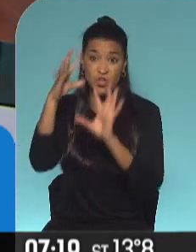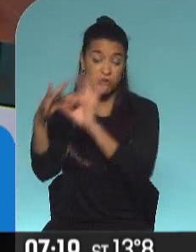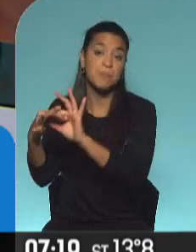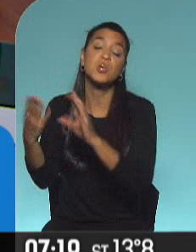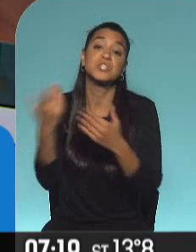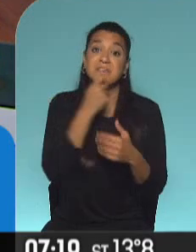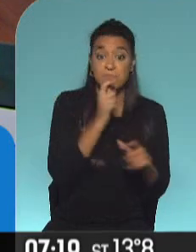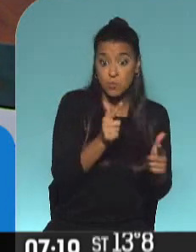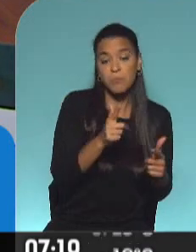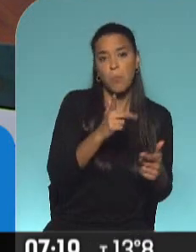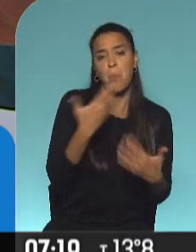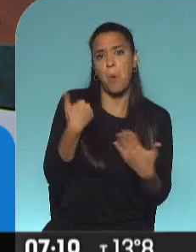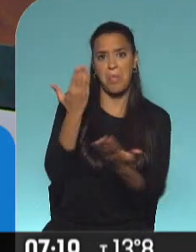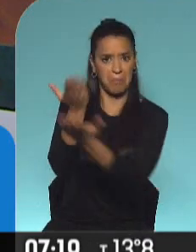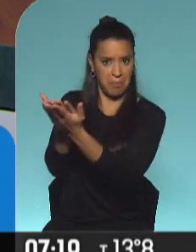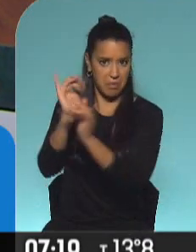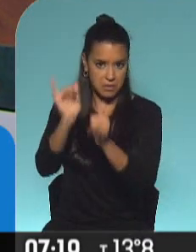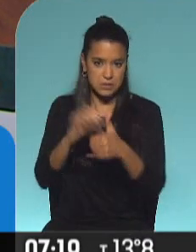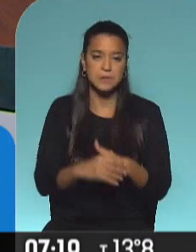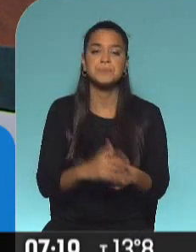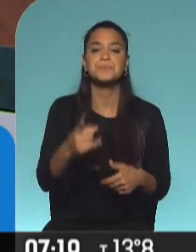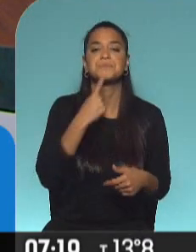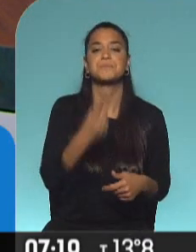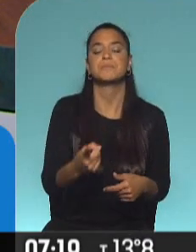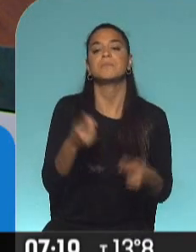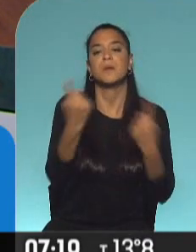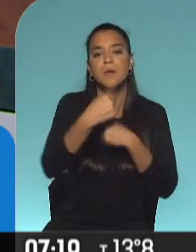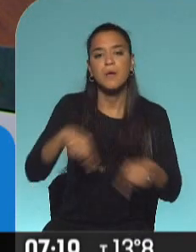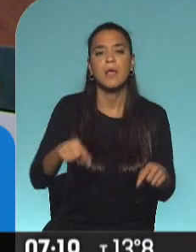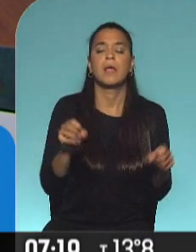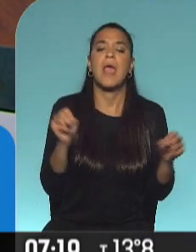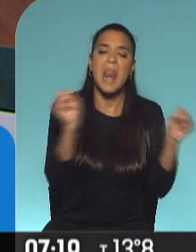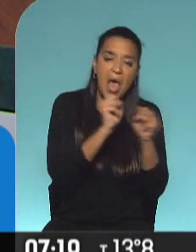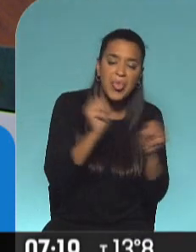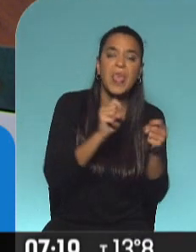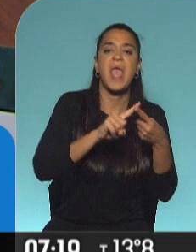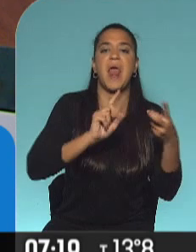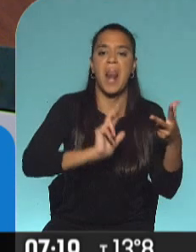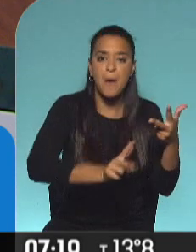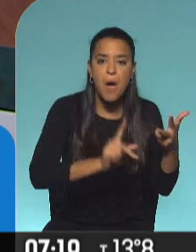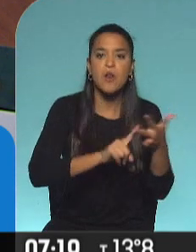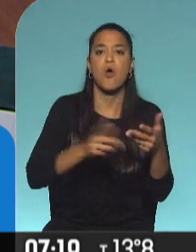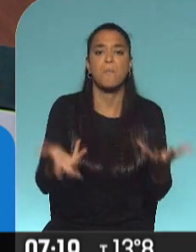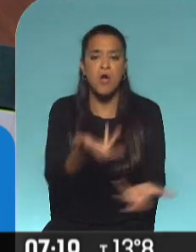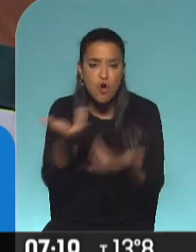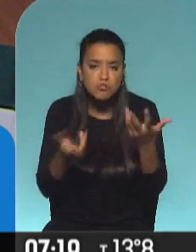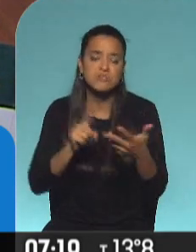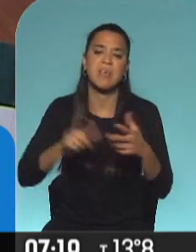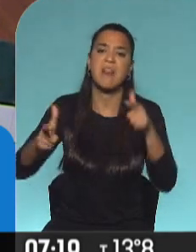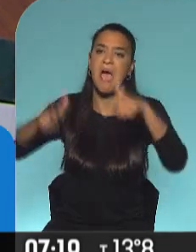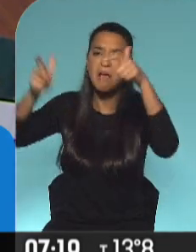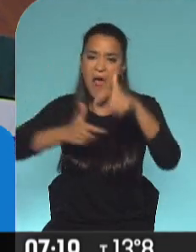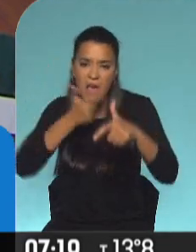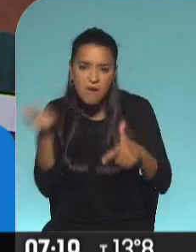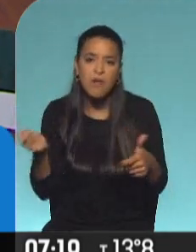podés conseguir. Y como bien te decía, son electrodomésticos, están incluidos heladeras, lavarropas, cocinas, calefones,